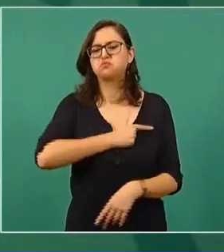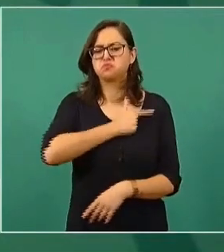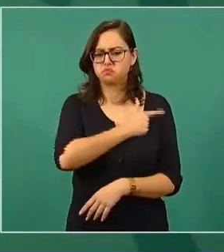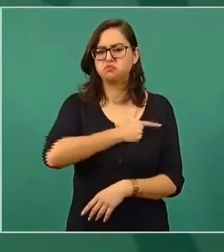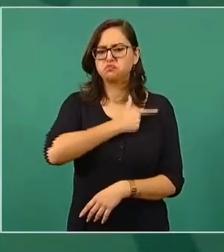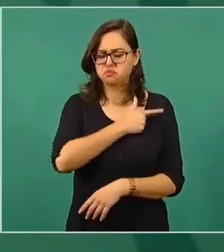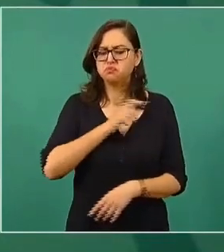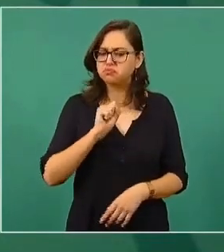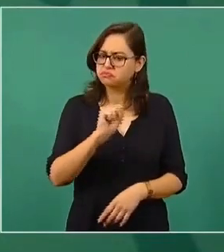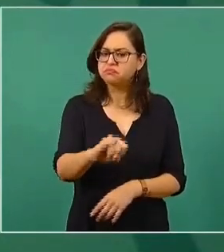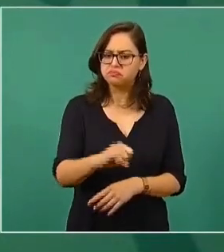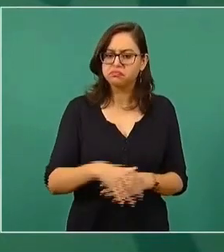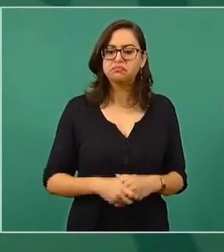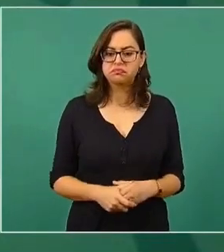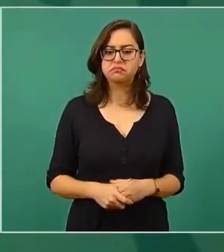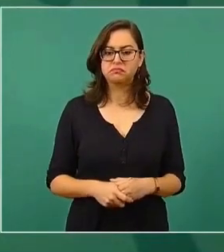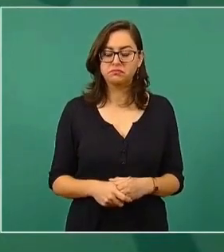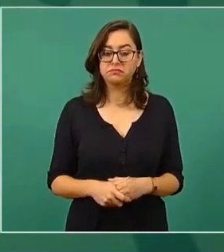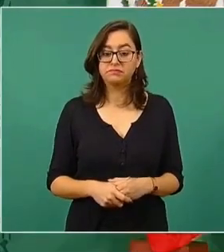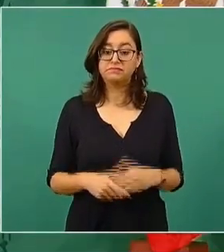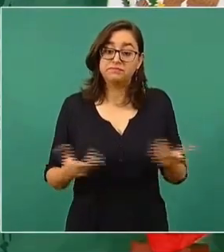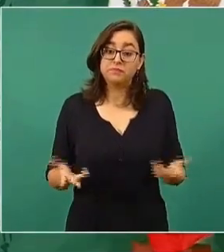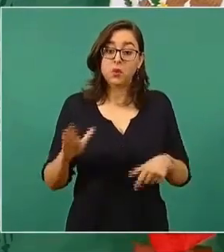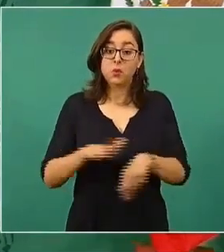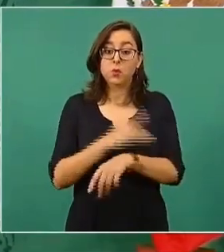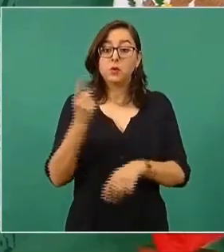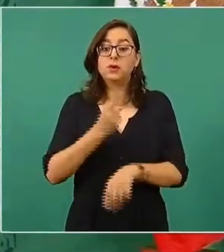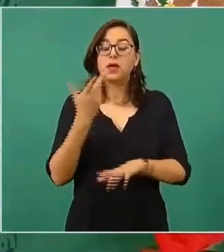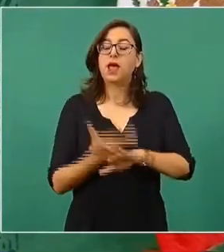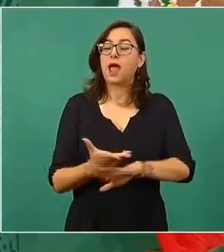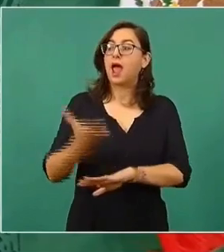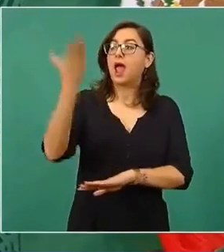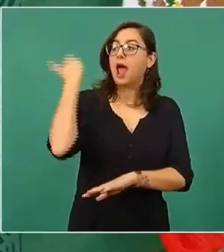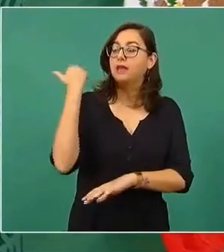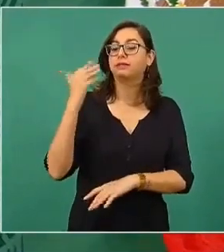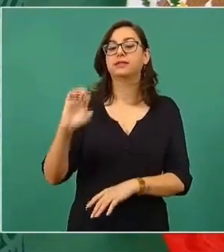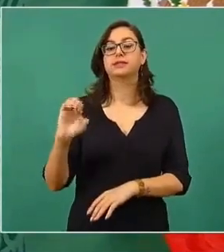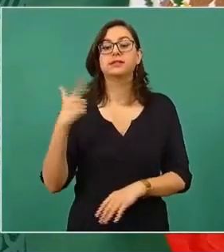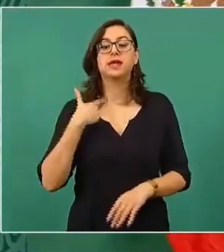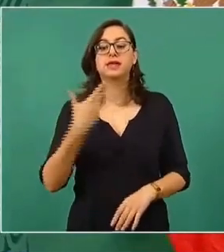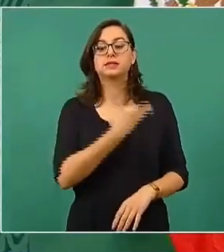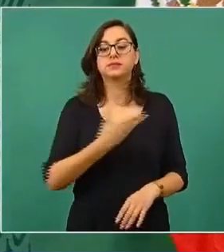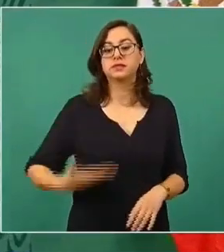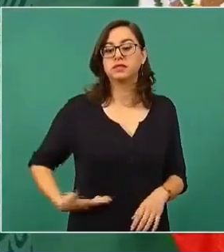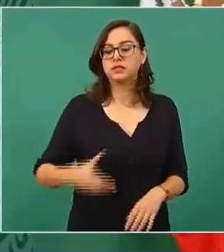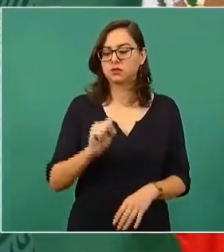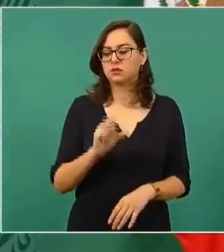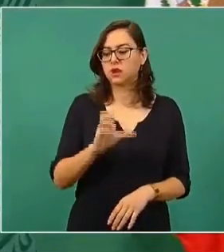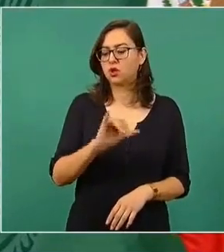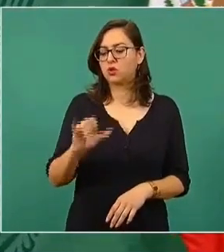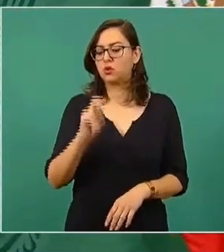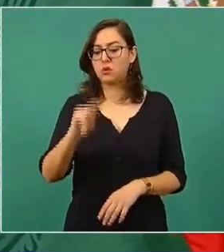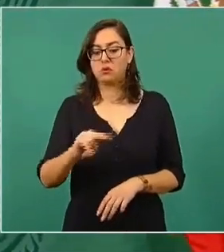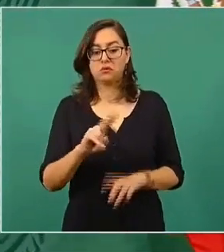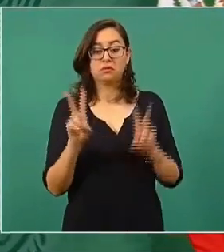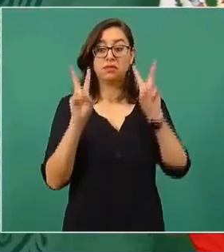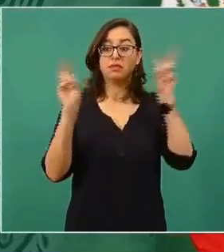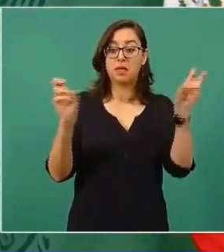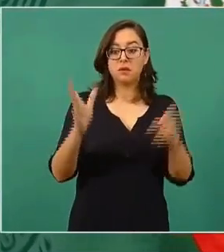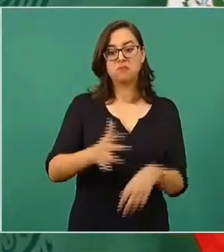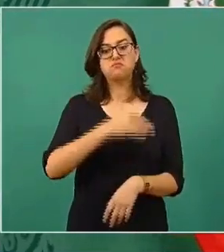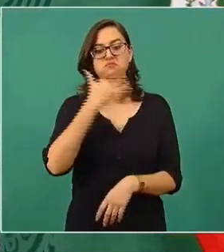antes los presidentes de la Corte ni siquiera hablaban de corrupción,